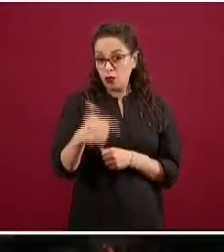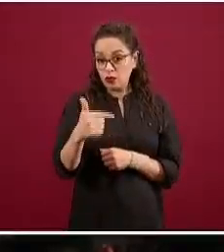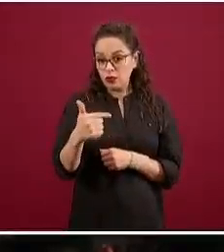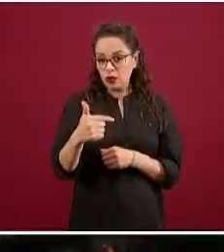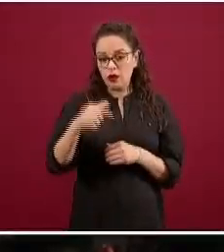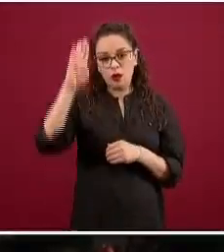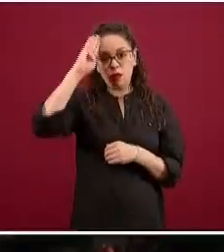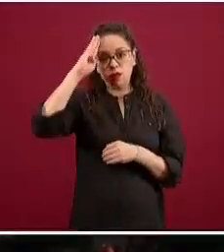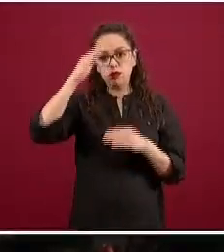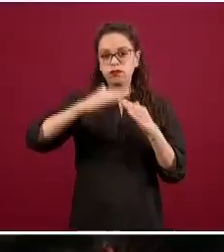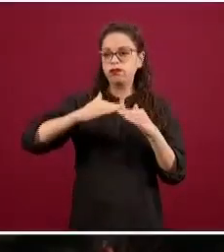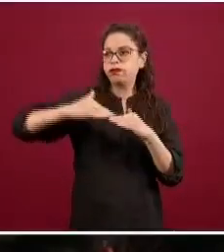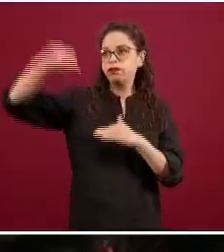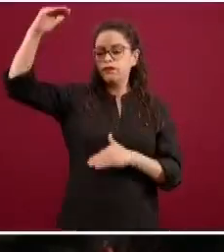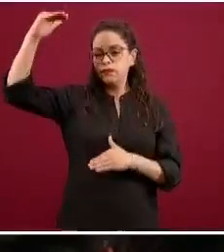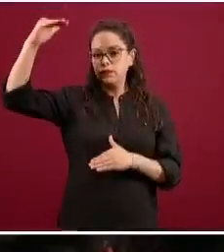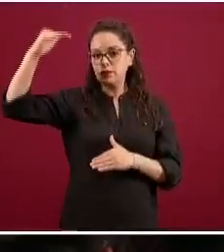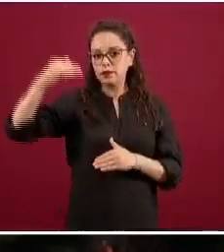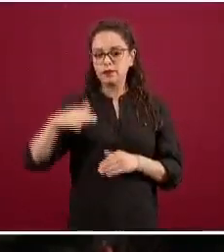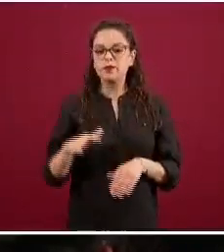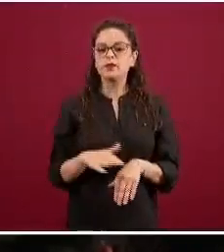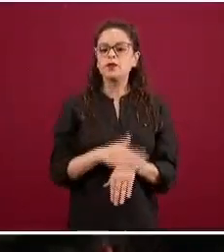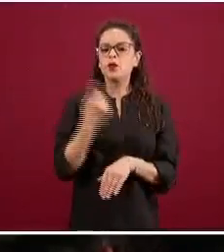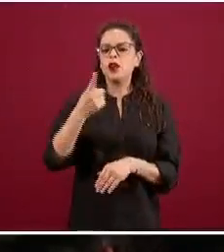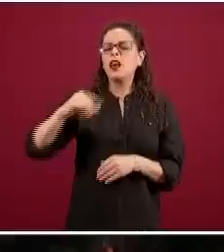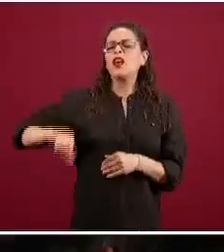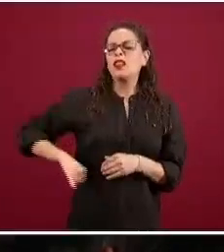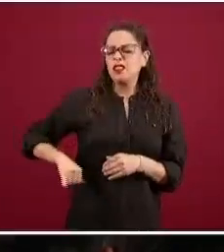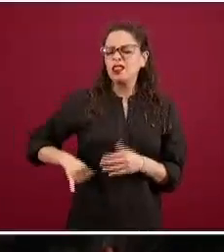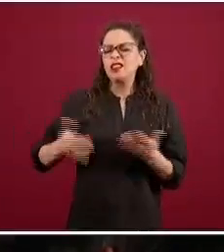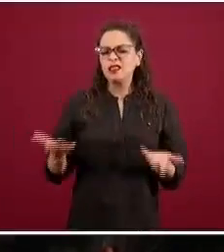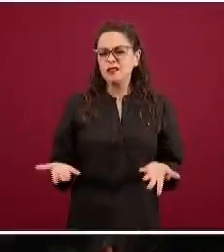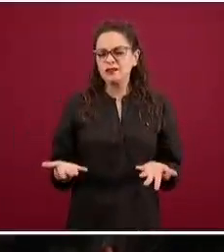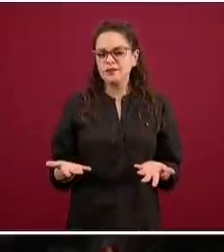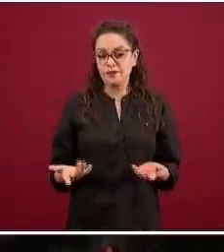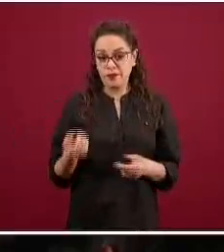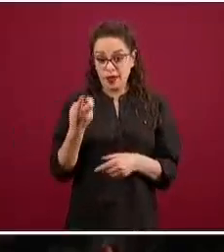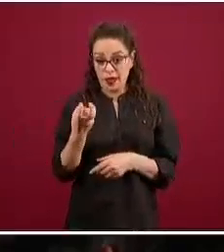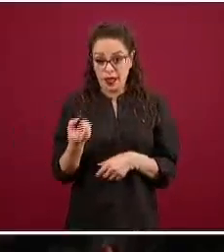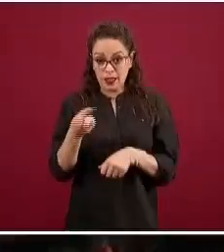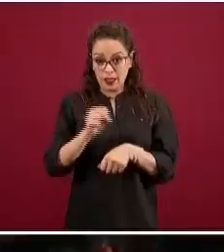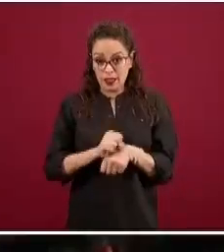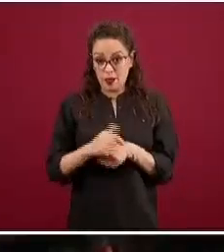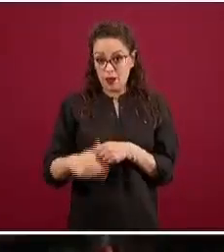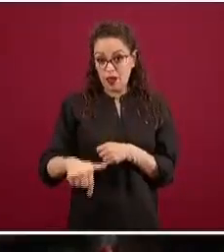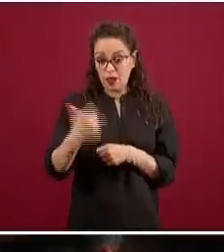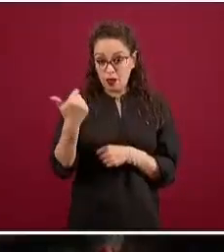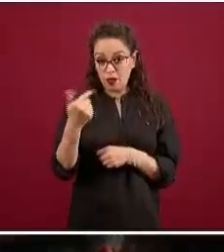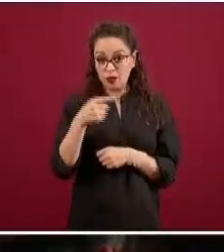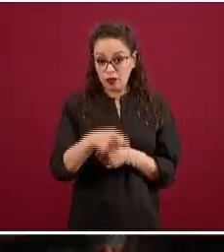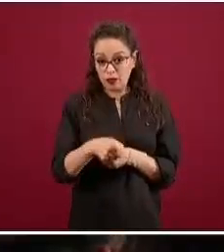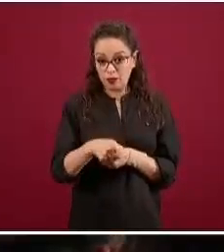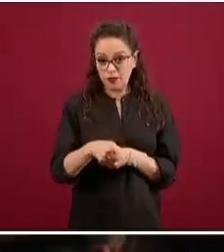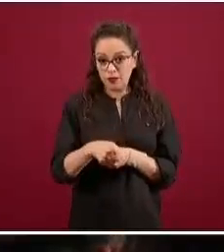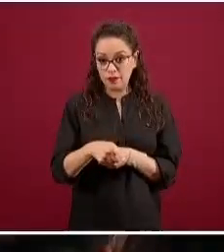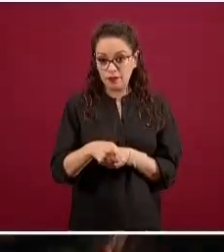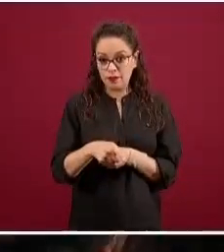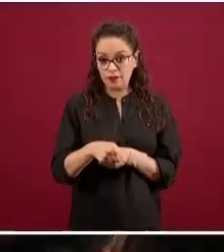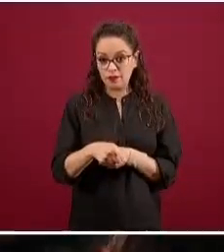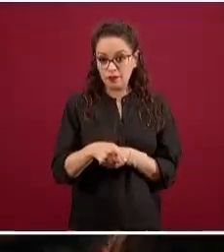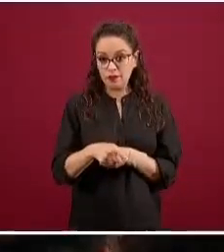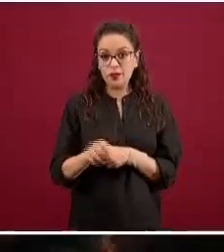subió. ¿Por qué digo que es interesante? Porque la semana 12 acabó el